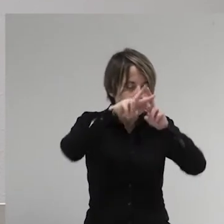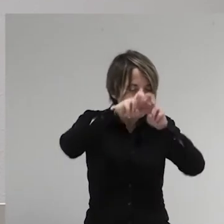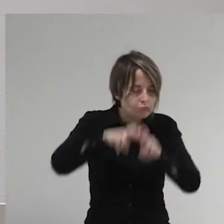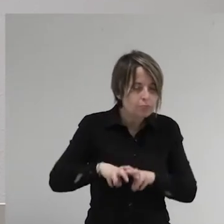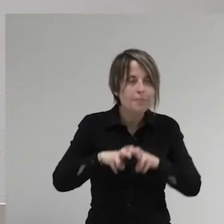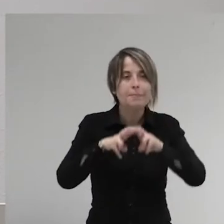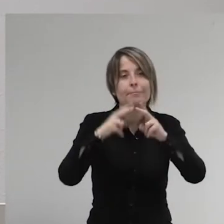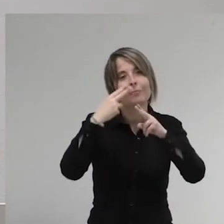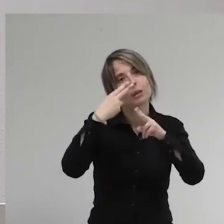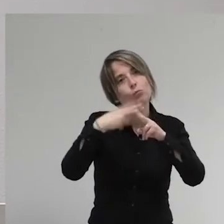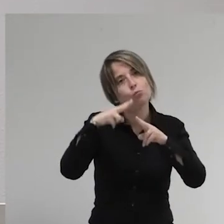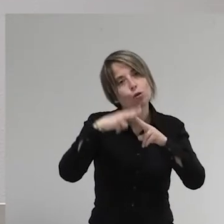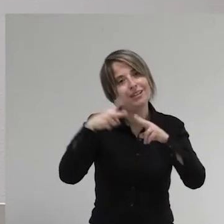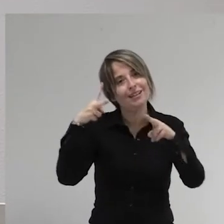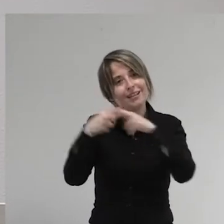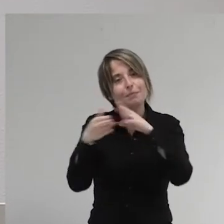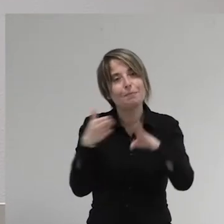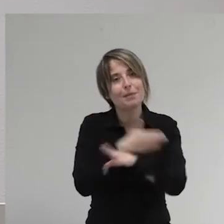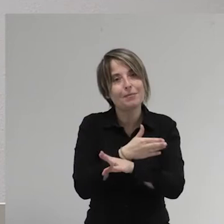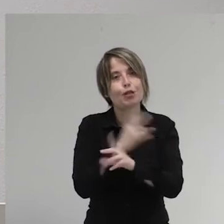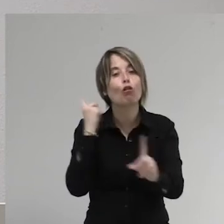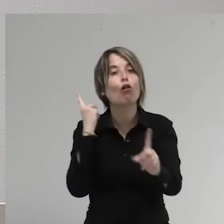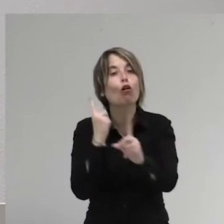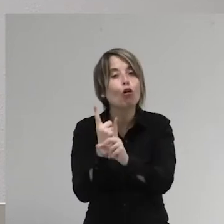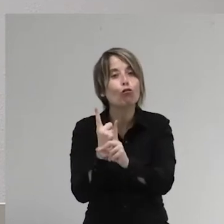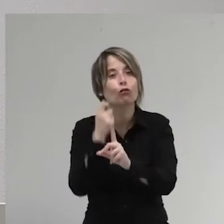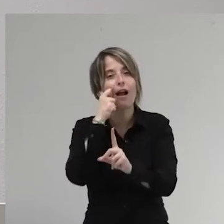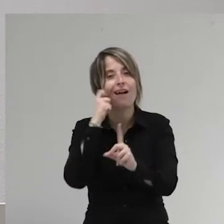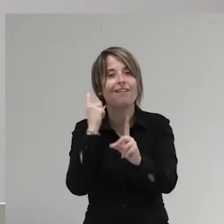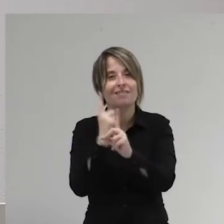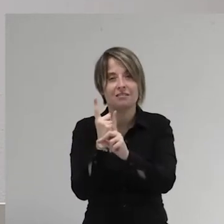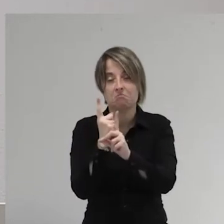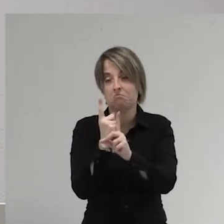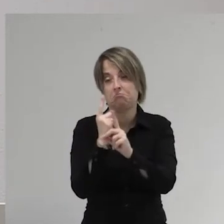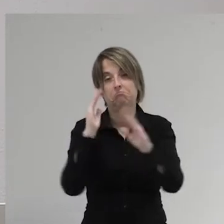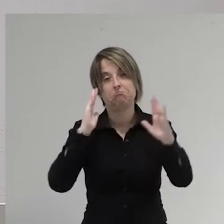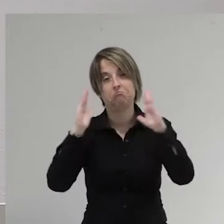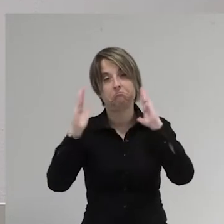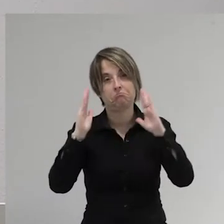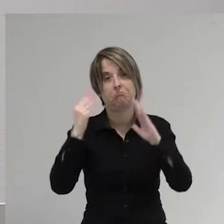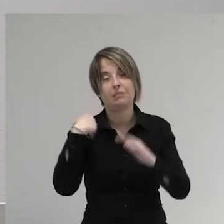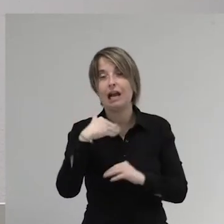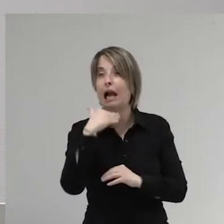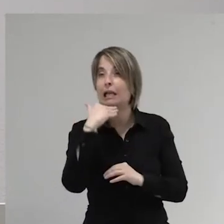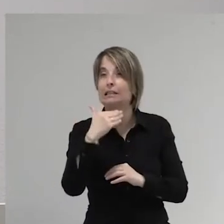las políticas de prevención de la radicalización en los últimos, pues ya casi